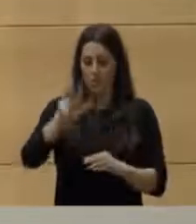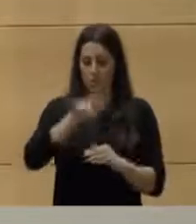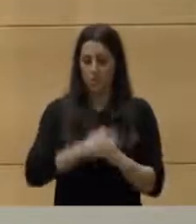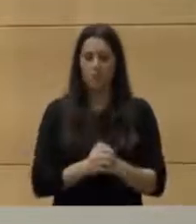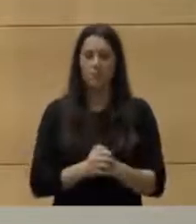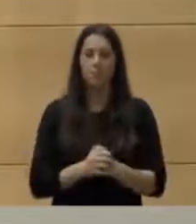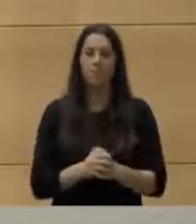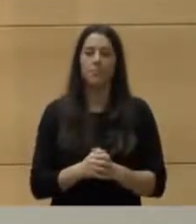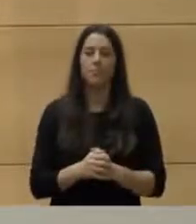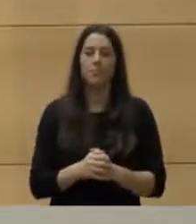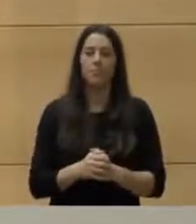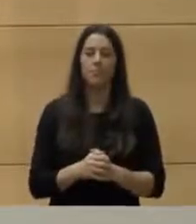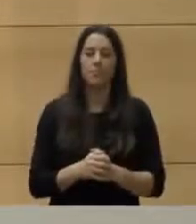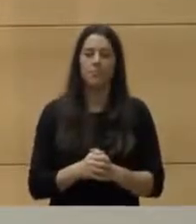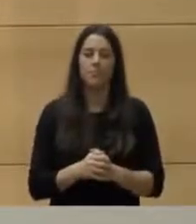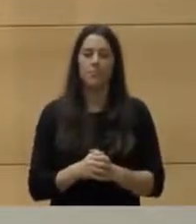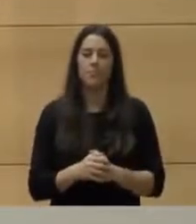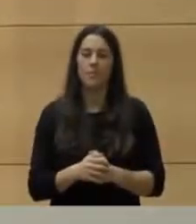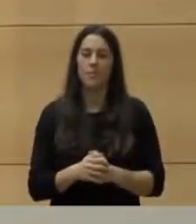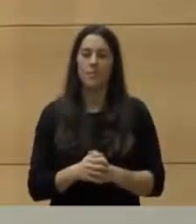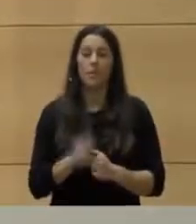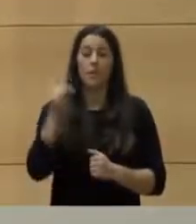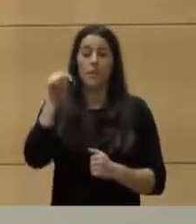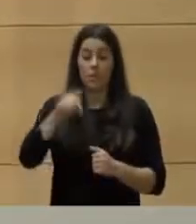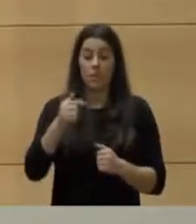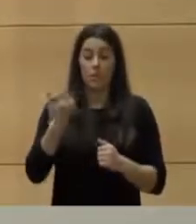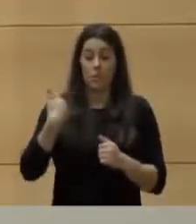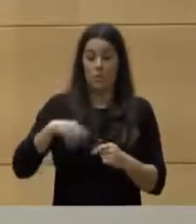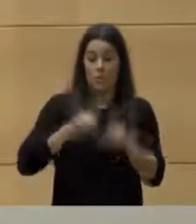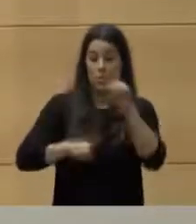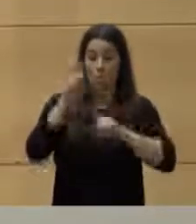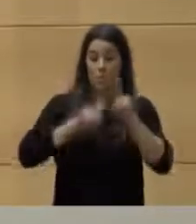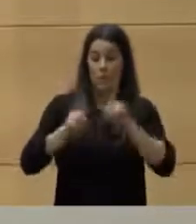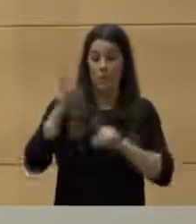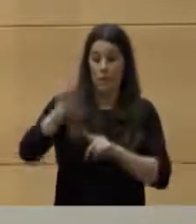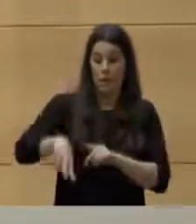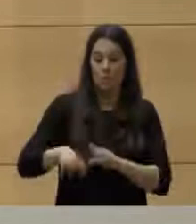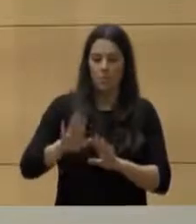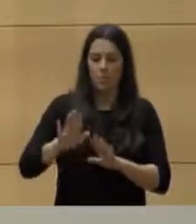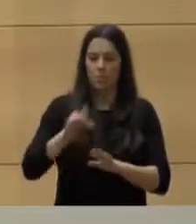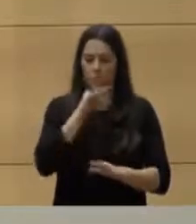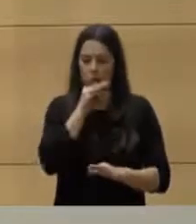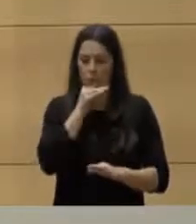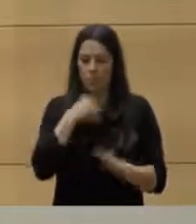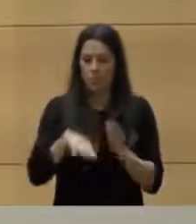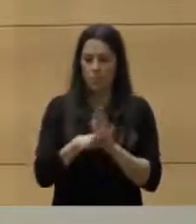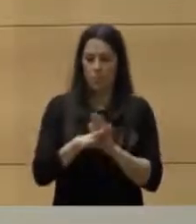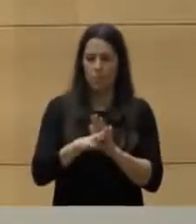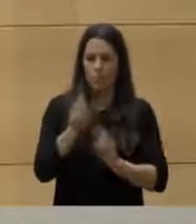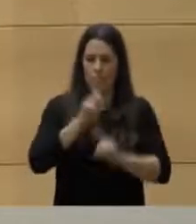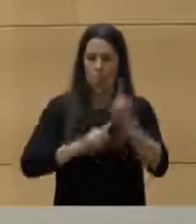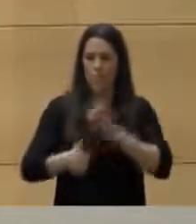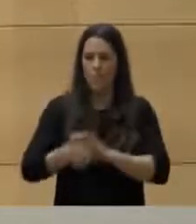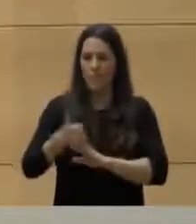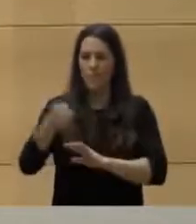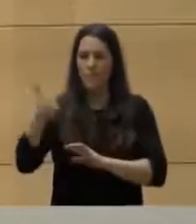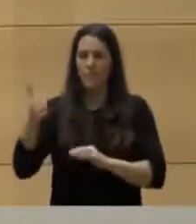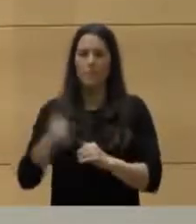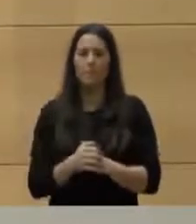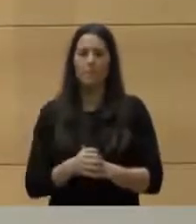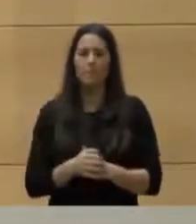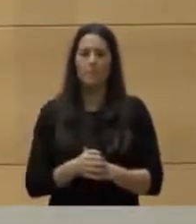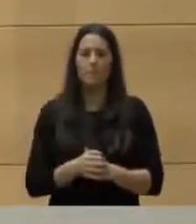las dos ciudades de Ceuta y de Melilla. Esto ante la mesa. Pero hay más. Nos podemos encontrar que alguien nos plantee